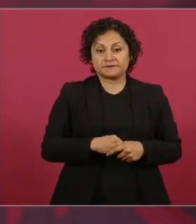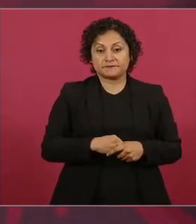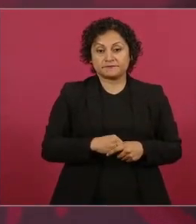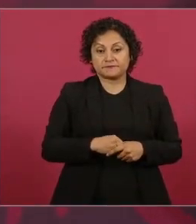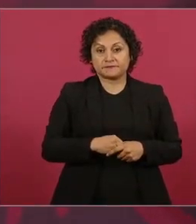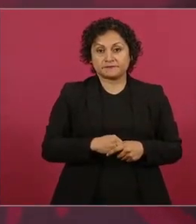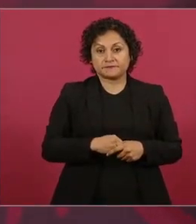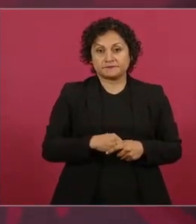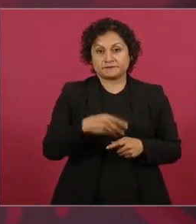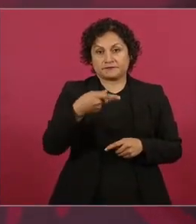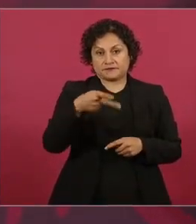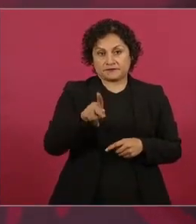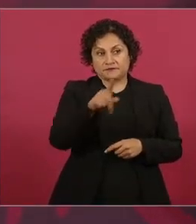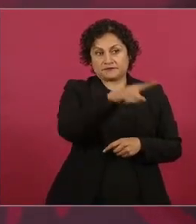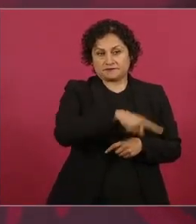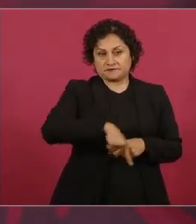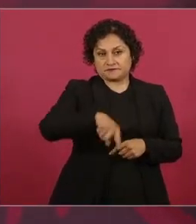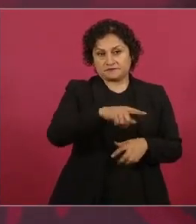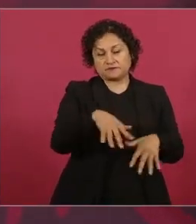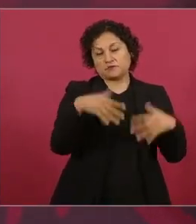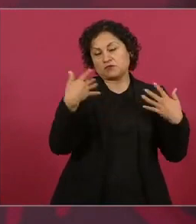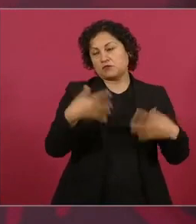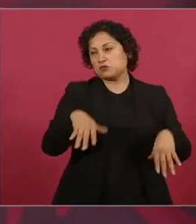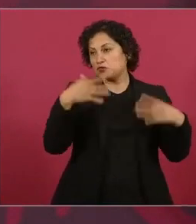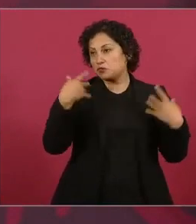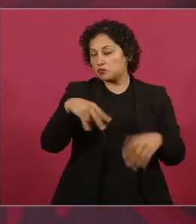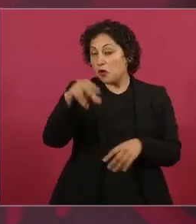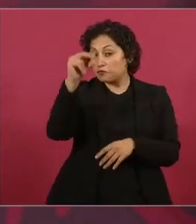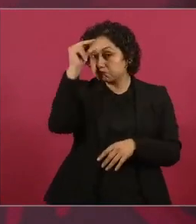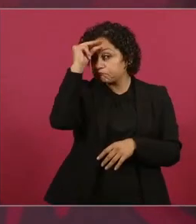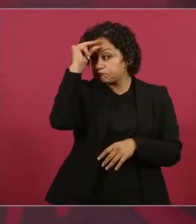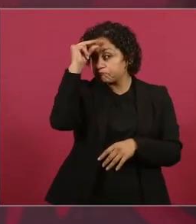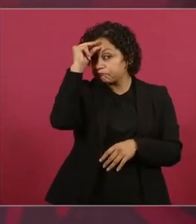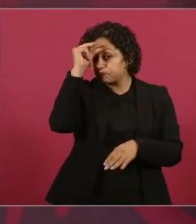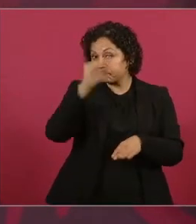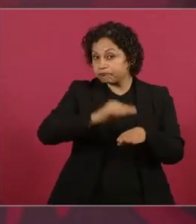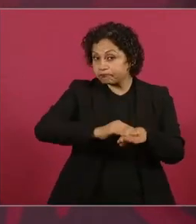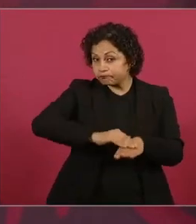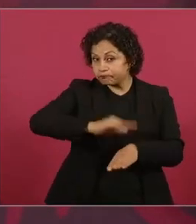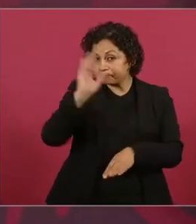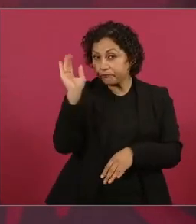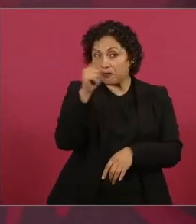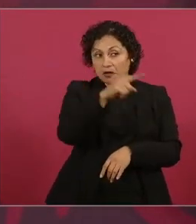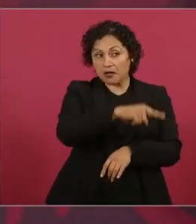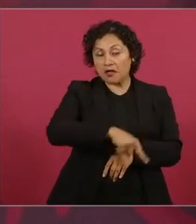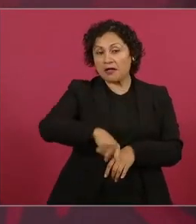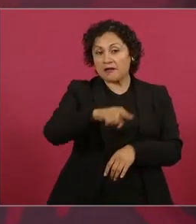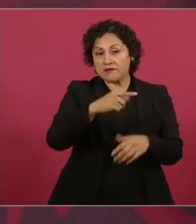más inteligente y sobre todo más humana,